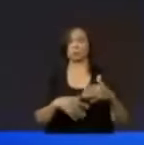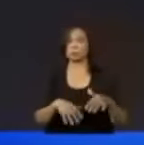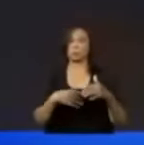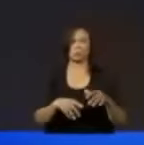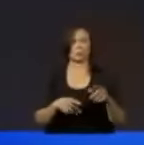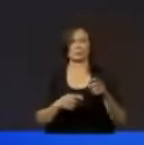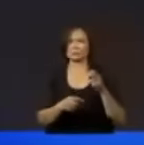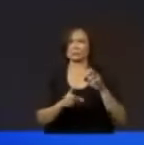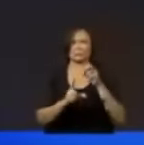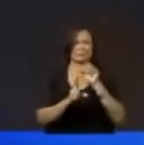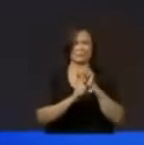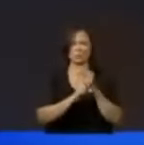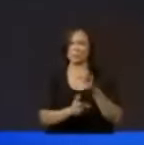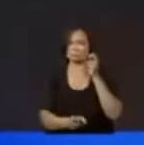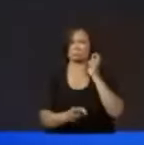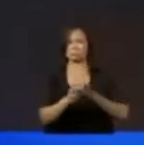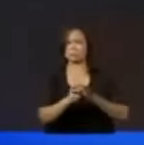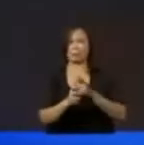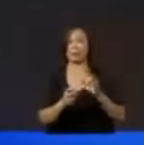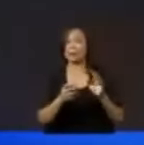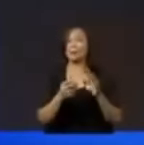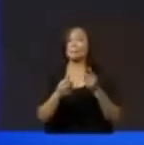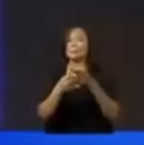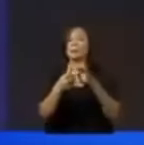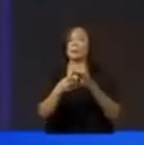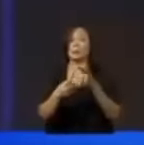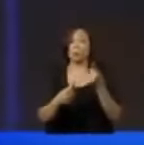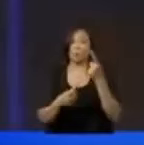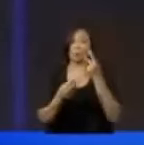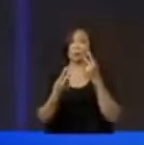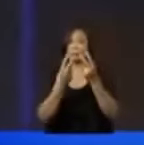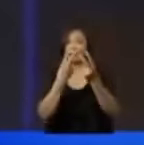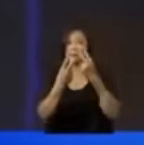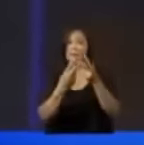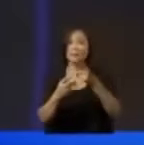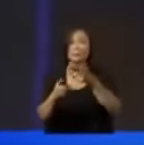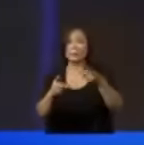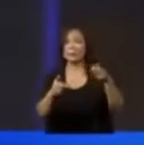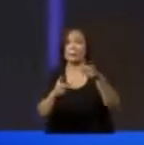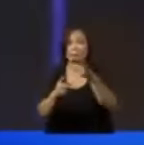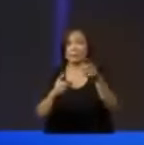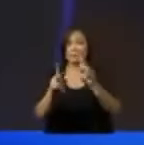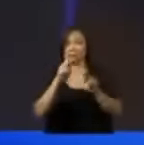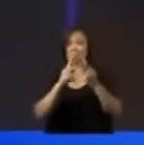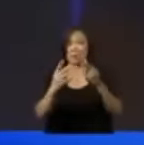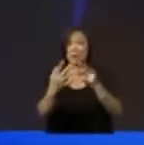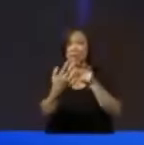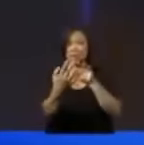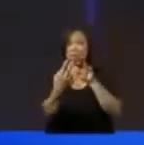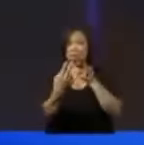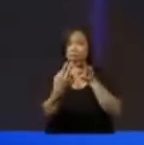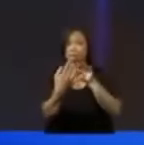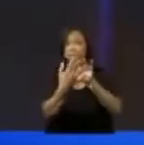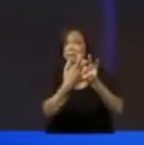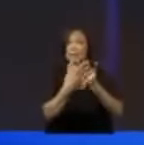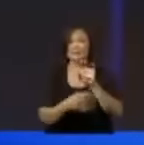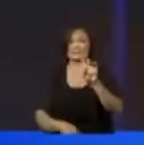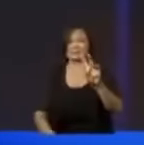insostenible. Podemos empezar diciendo que de los que nos están viendo hoy en este debate,